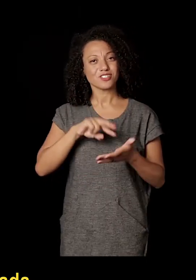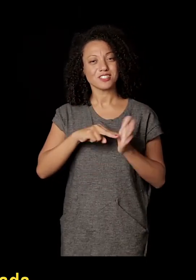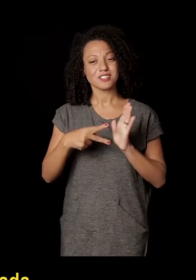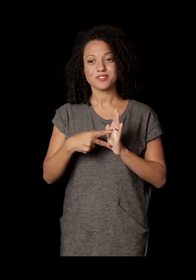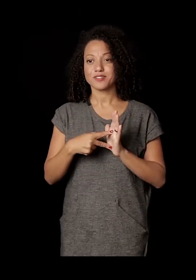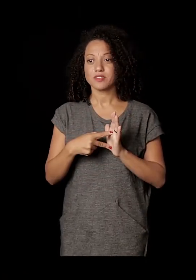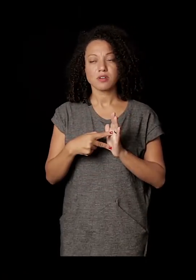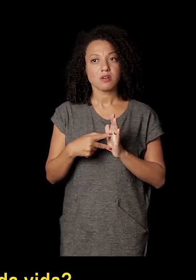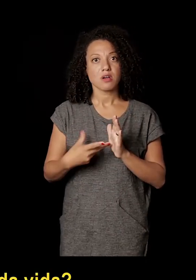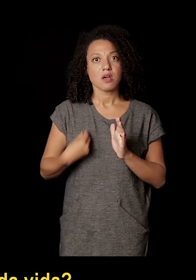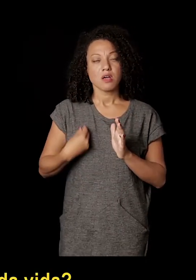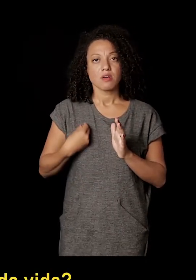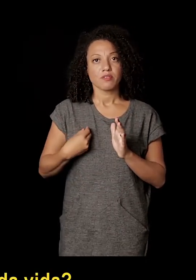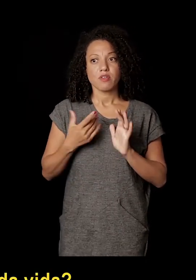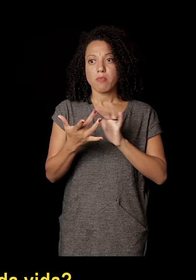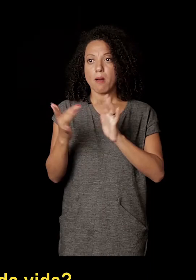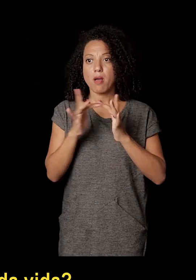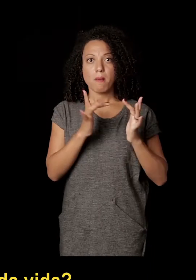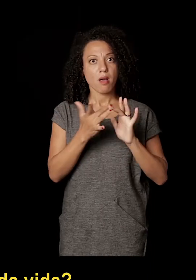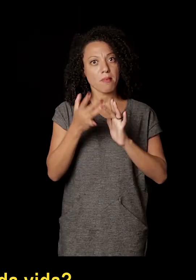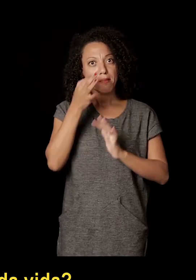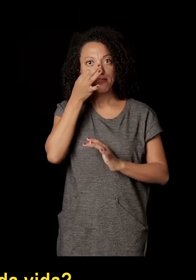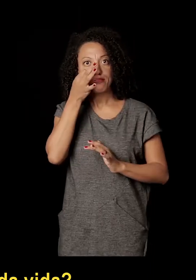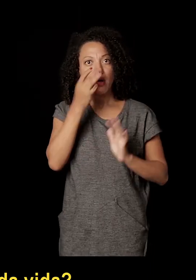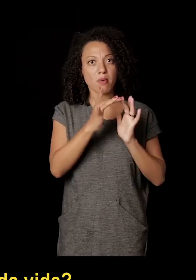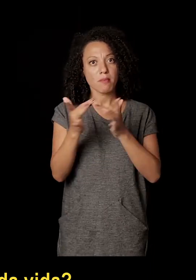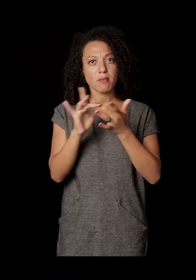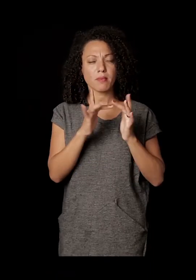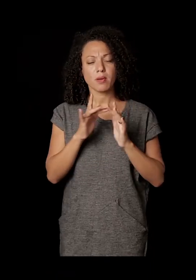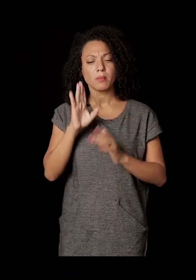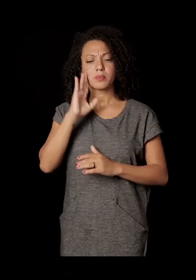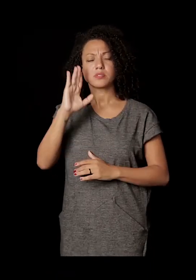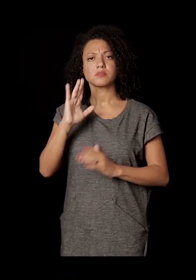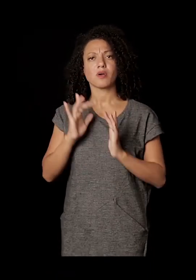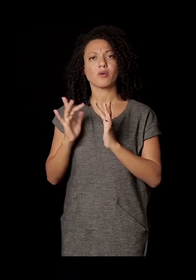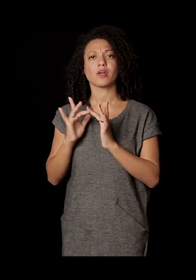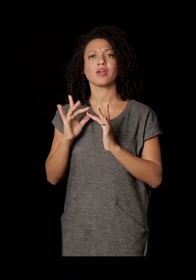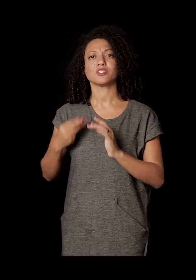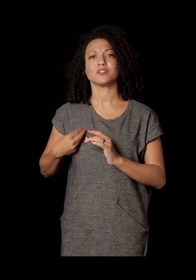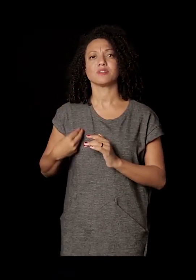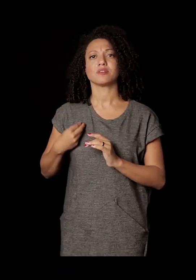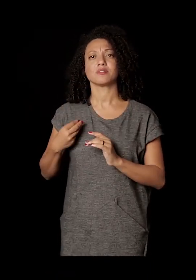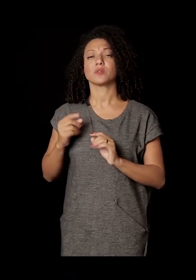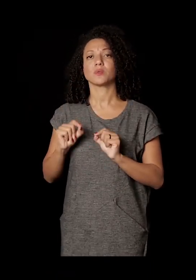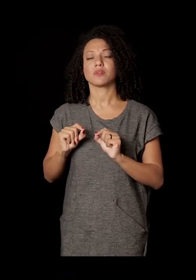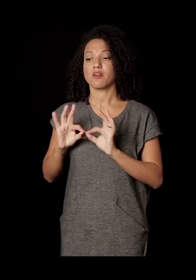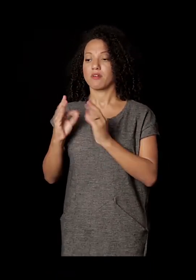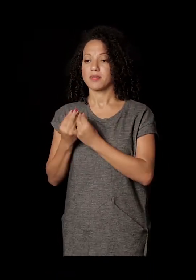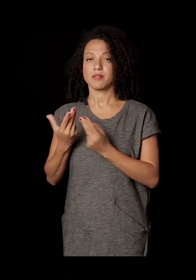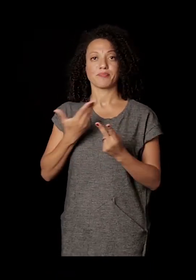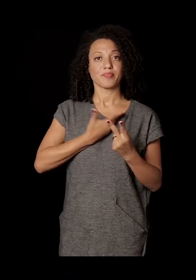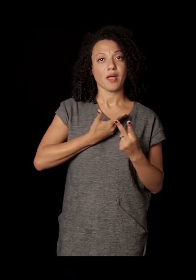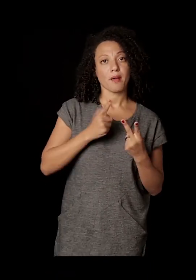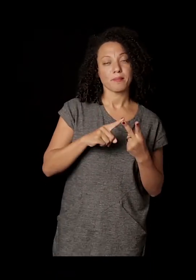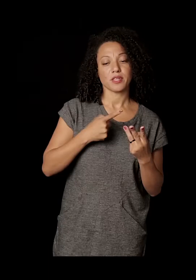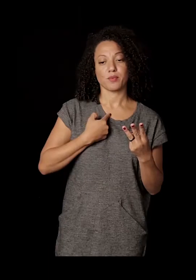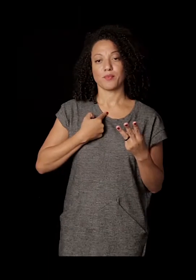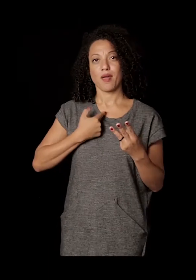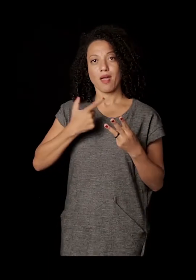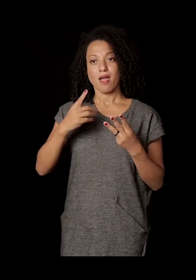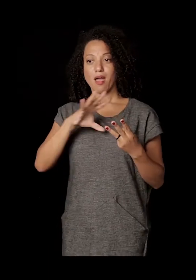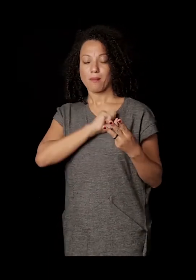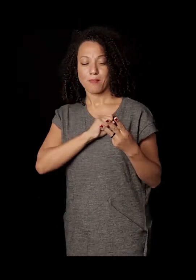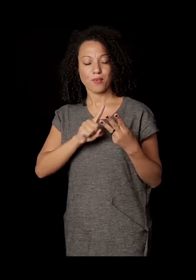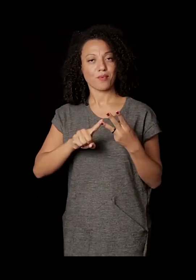vivas. ¿Cuáles son las redes esenciales de la vida? La familia, los amigos, las personas que uno quiere,